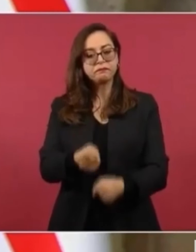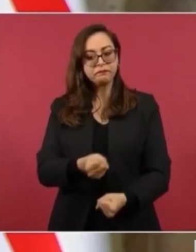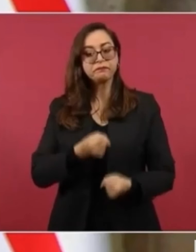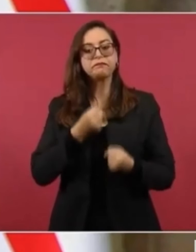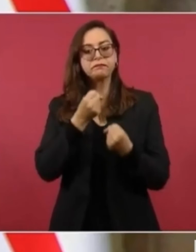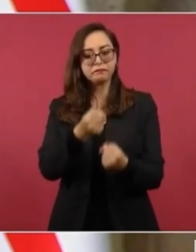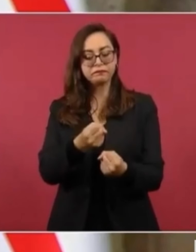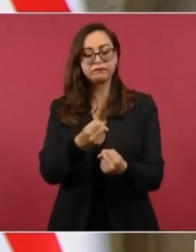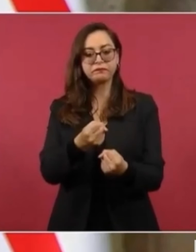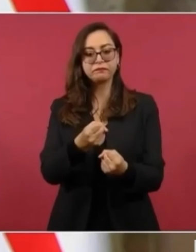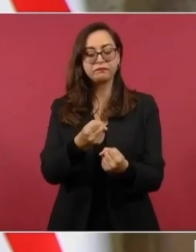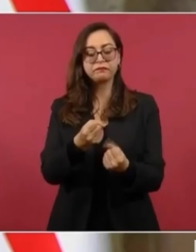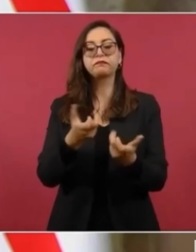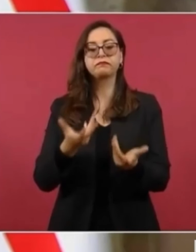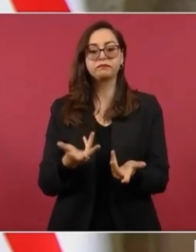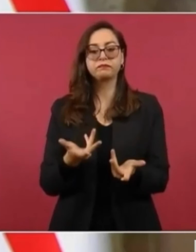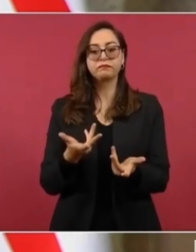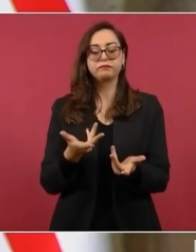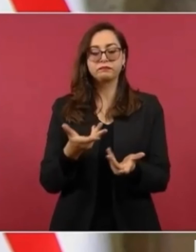para lo cual se creará